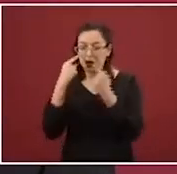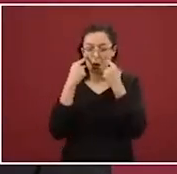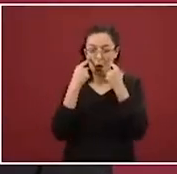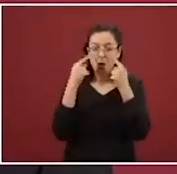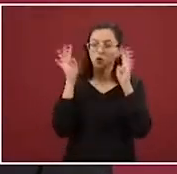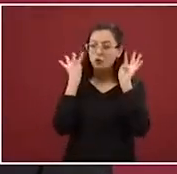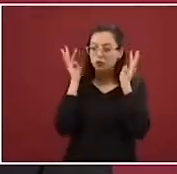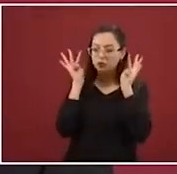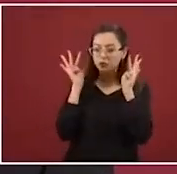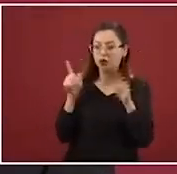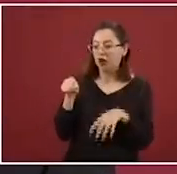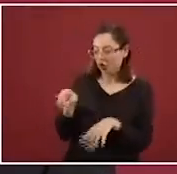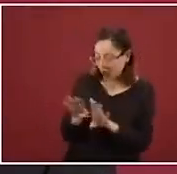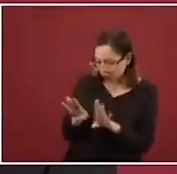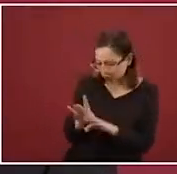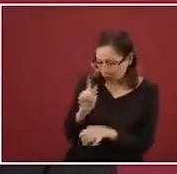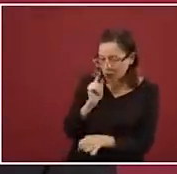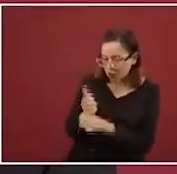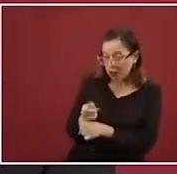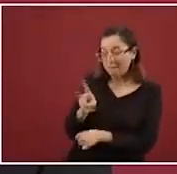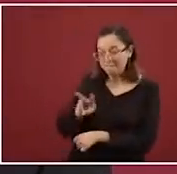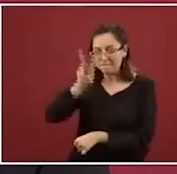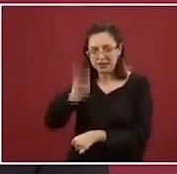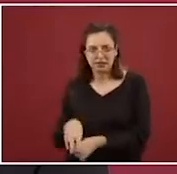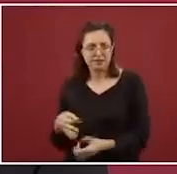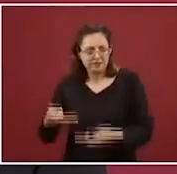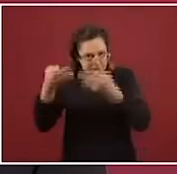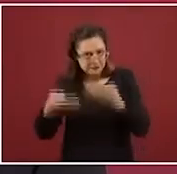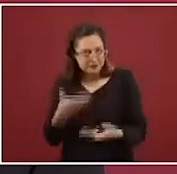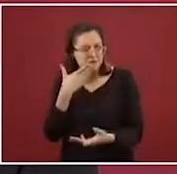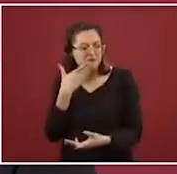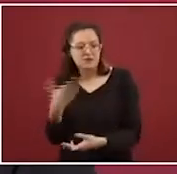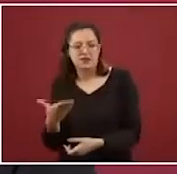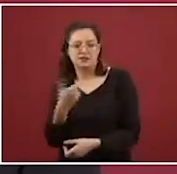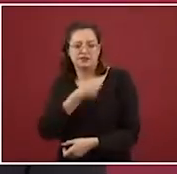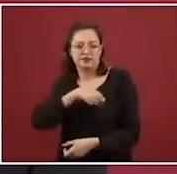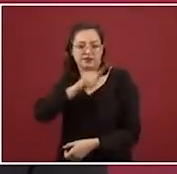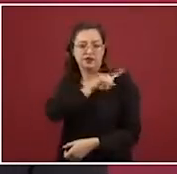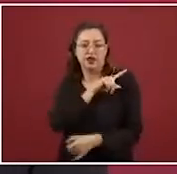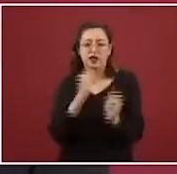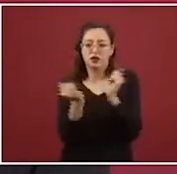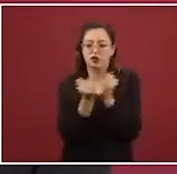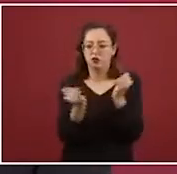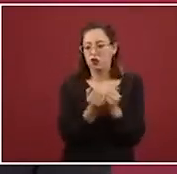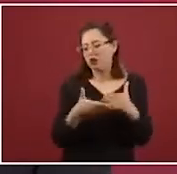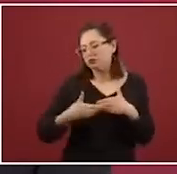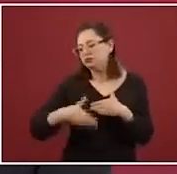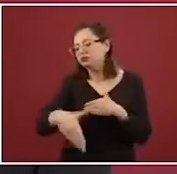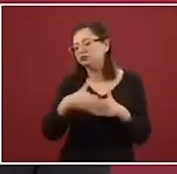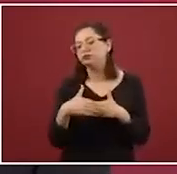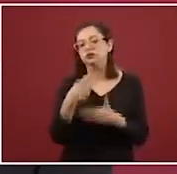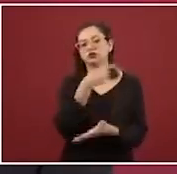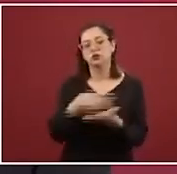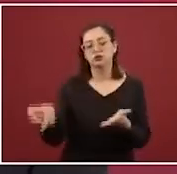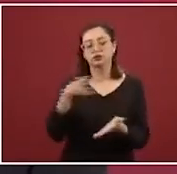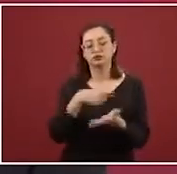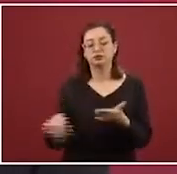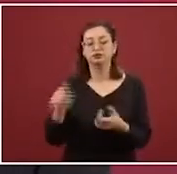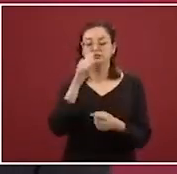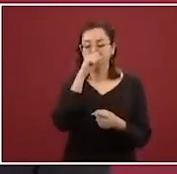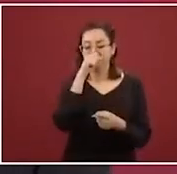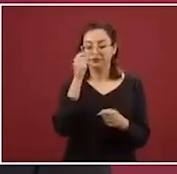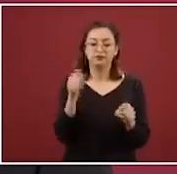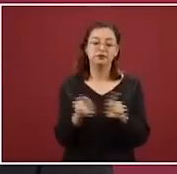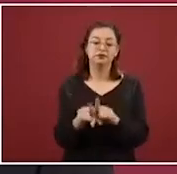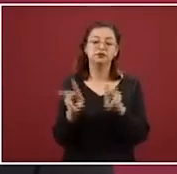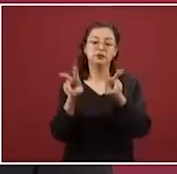para darse cuenta que es un pescado fresco. Y cómo comprar en esta temporada. Y el tema del